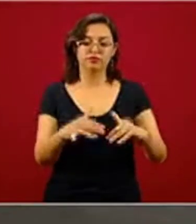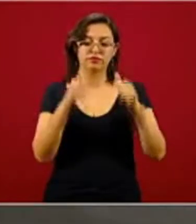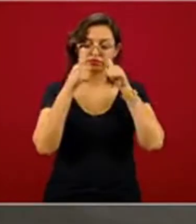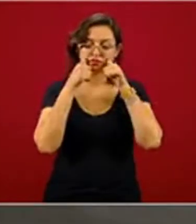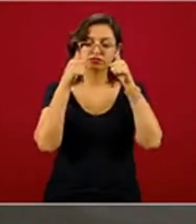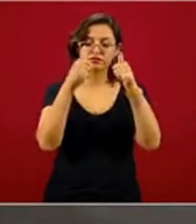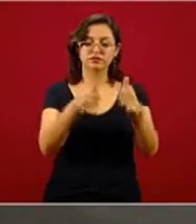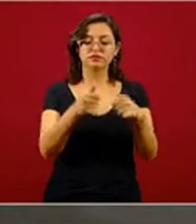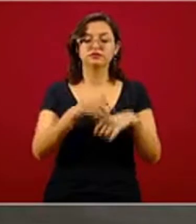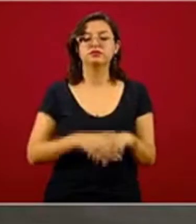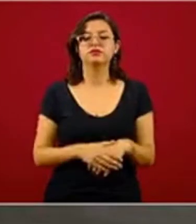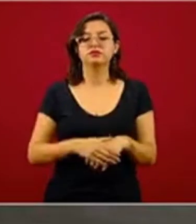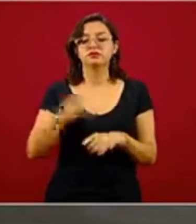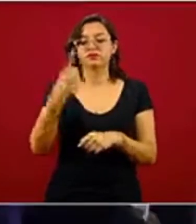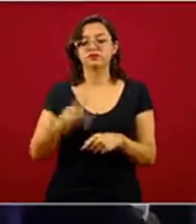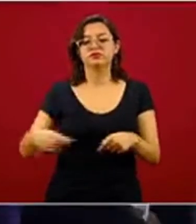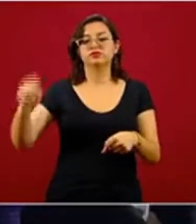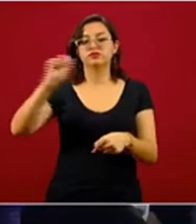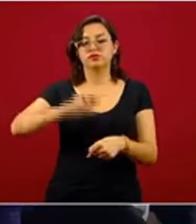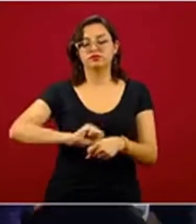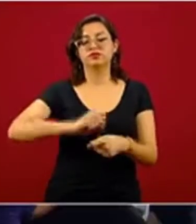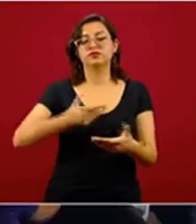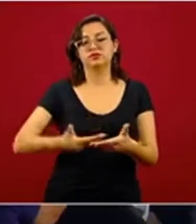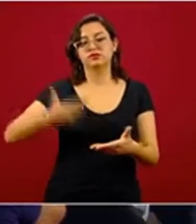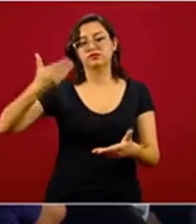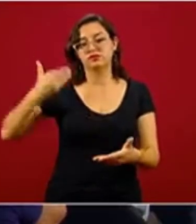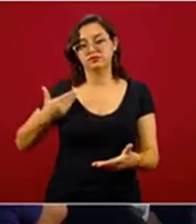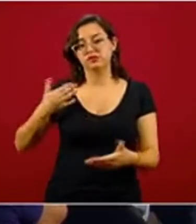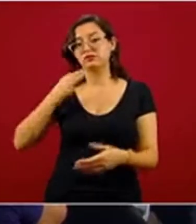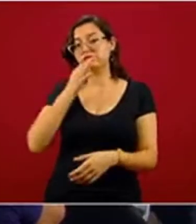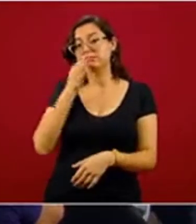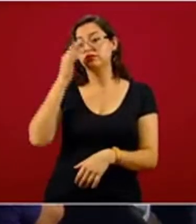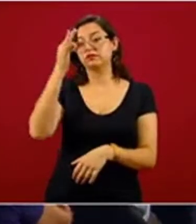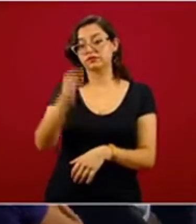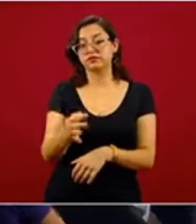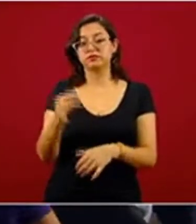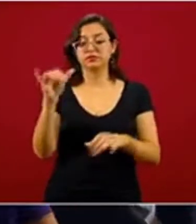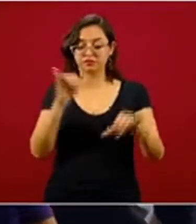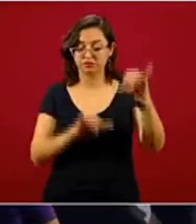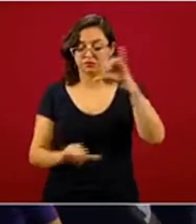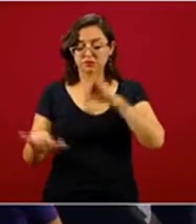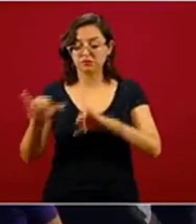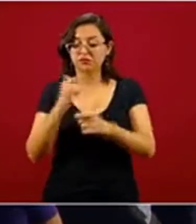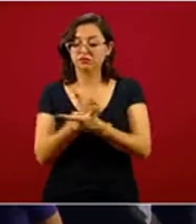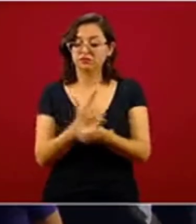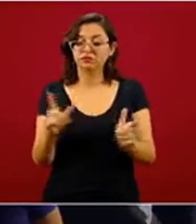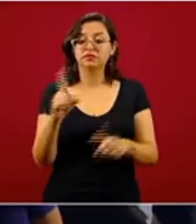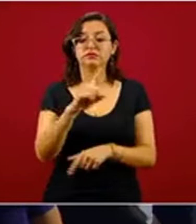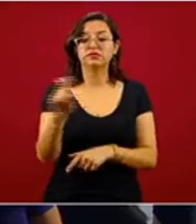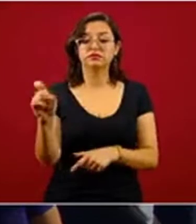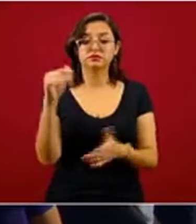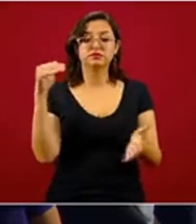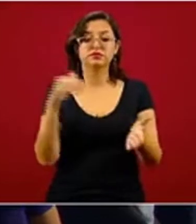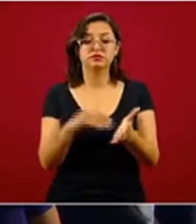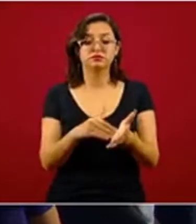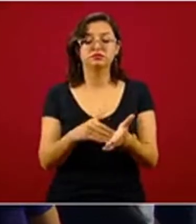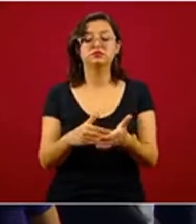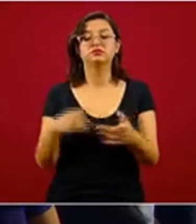¿Recuerdan? La semana pasada decíamos que teníamos un poco más de 100,000 pruebas disponibles. Bueno, el día de hoy tenemos